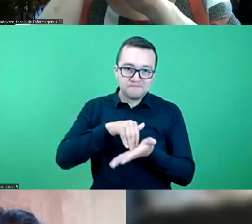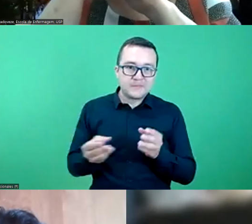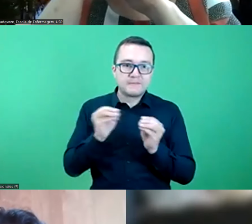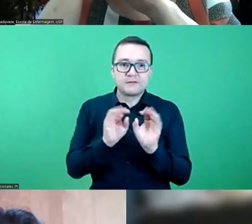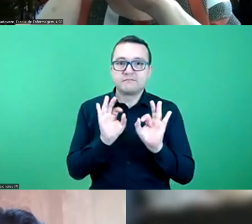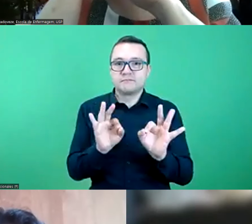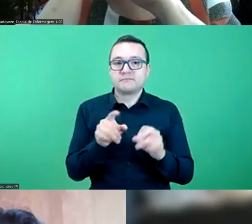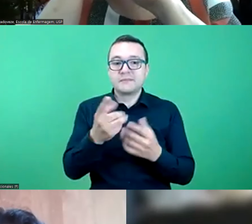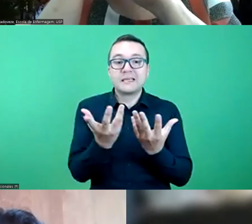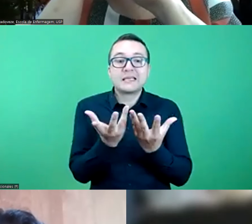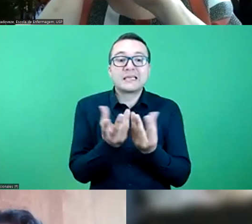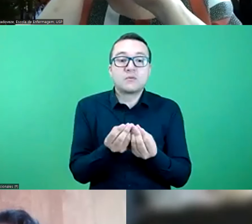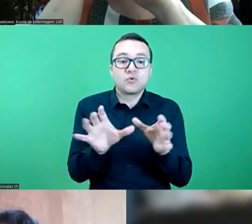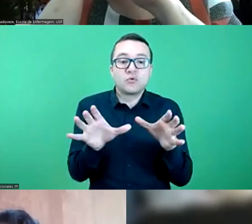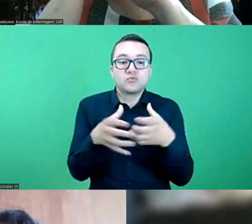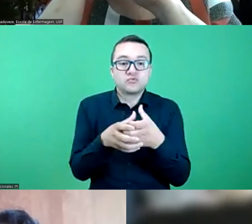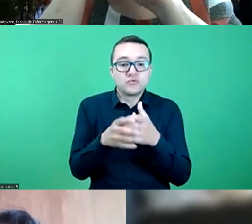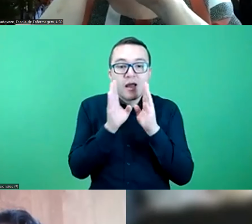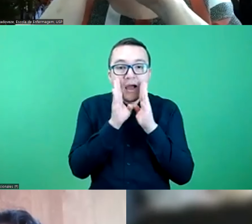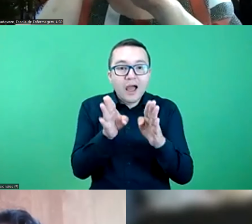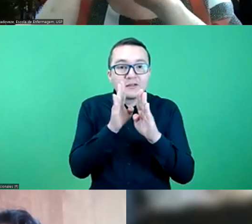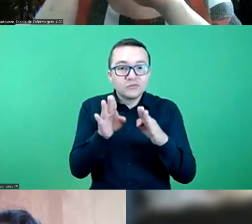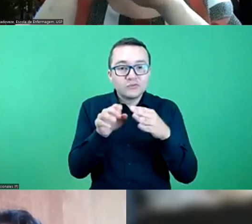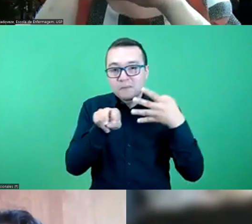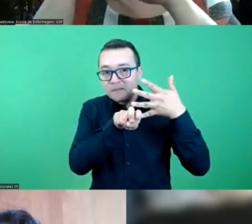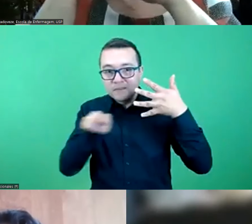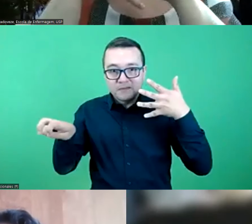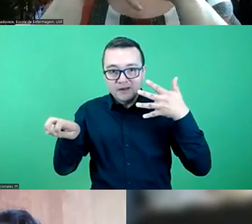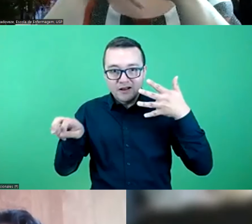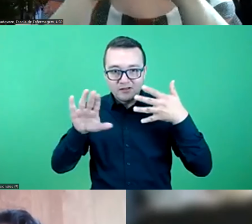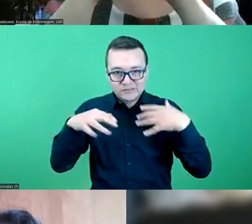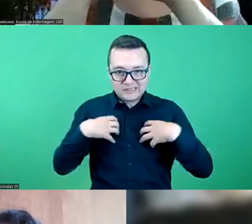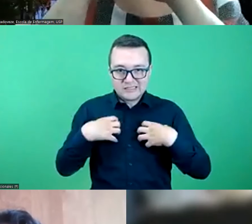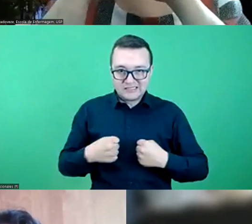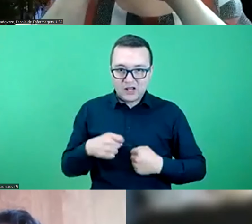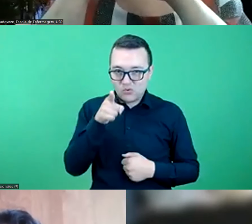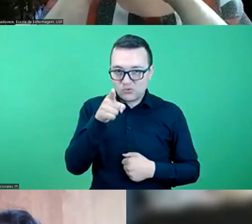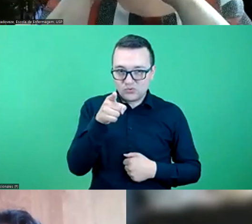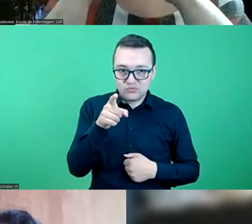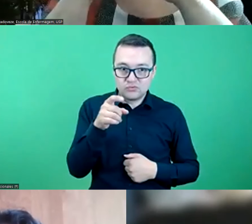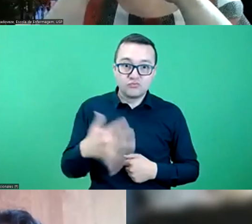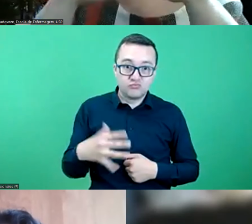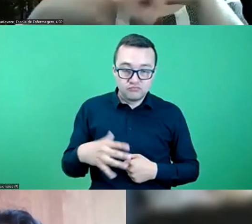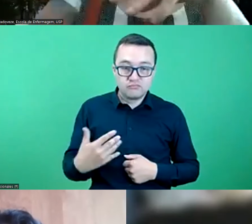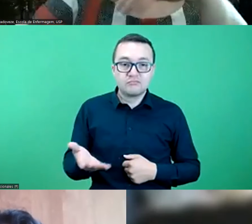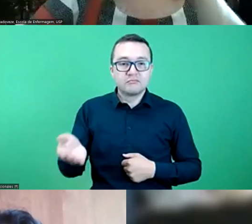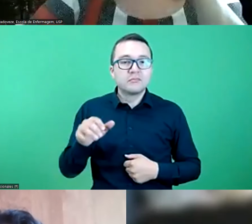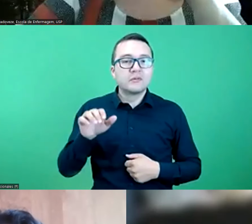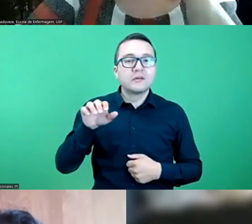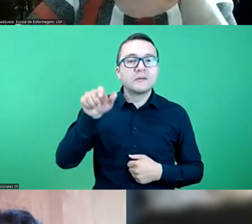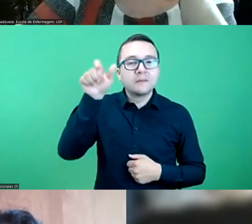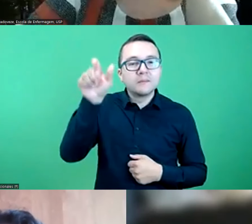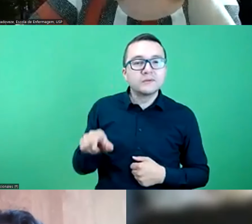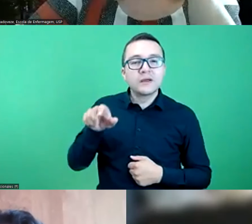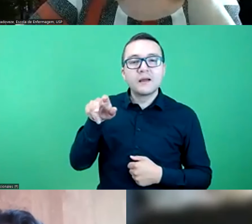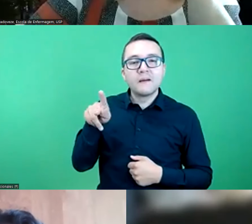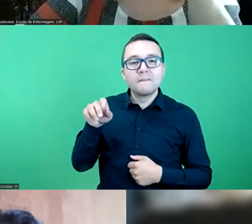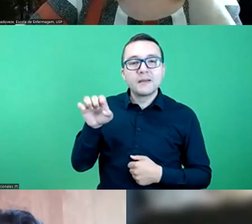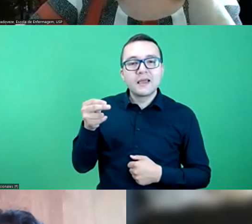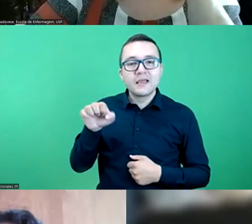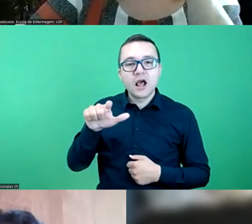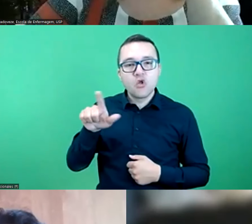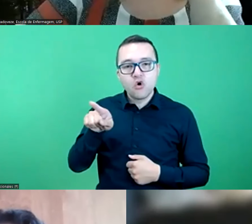dentro de la Unidad de Atención Primaria de la Salud. Vos ya, Evangelina, mencionabas a Blanca Peñalosa, a Ariel Palacios, pero